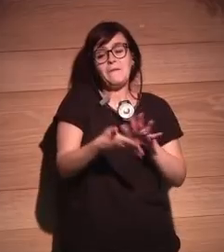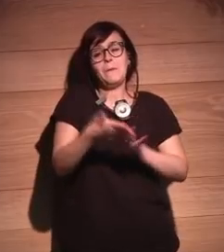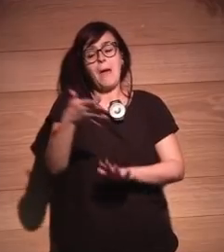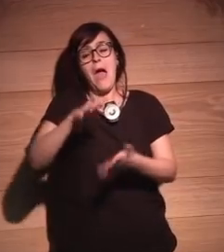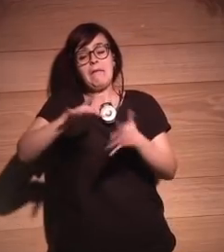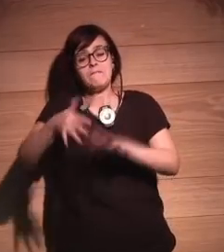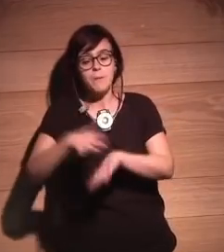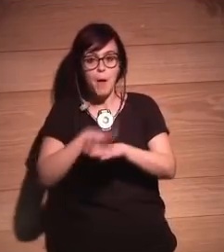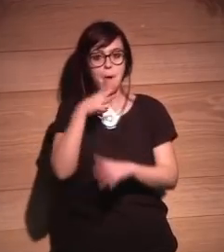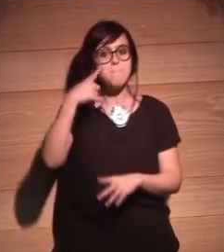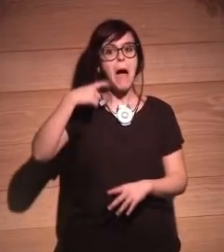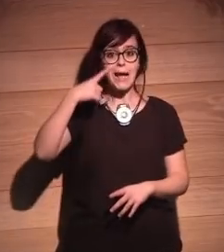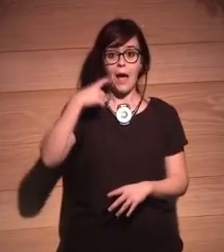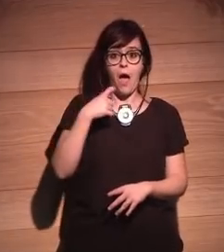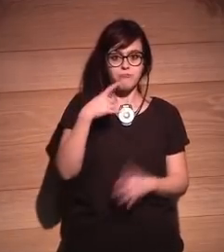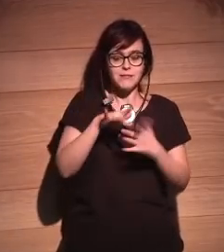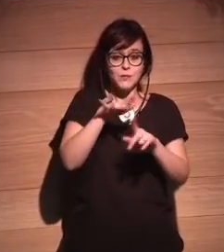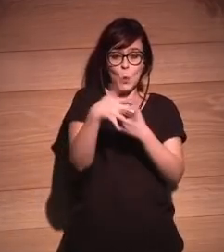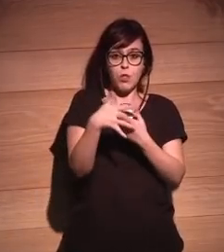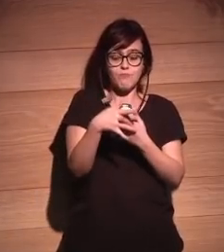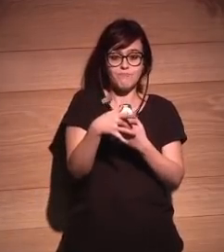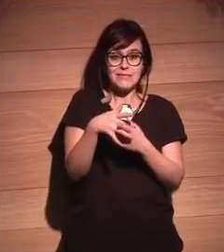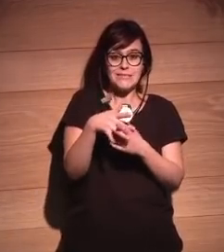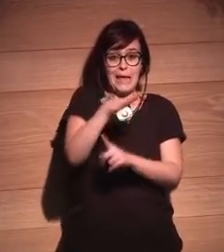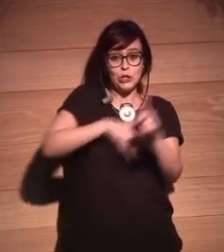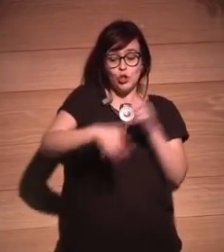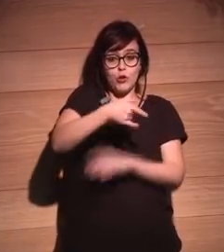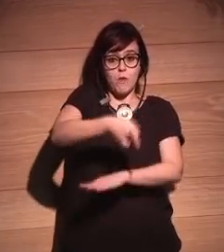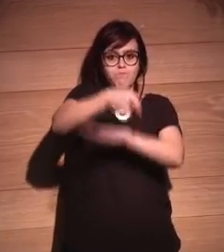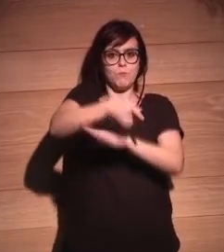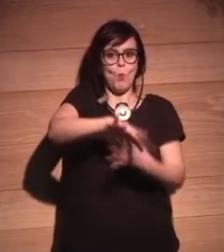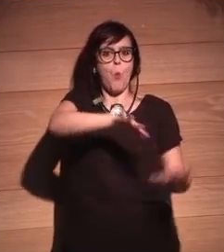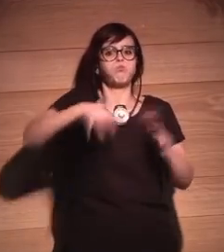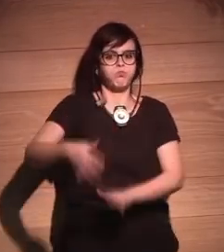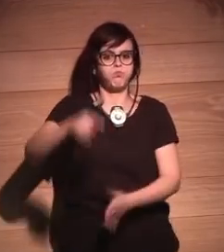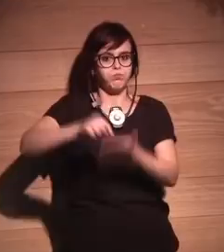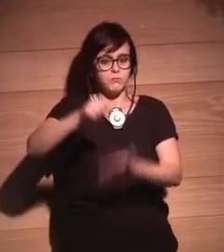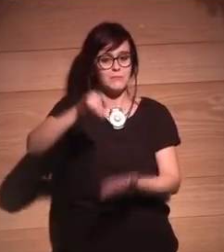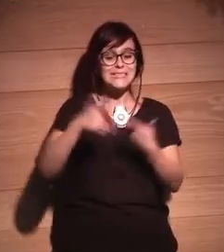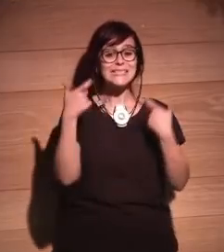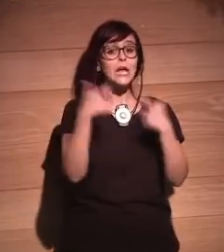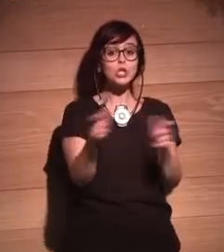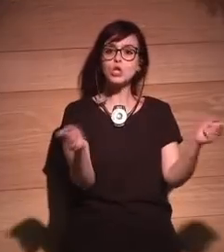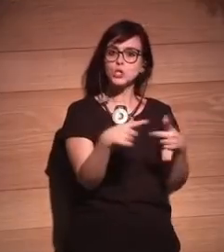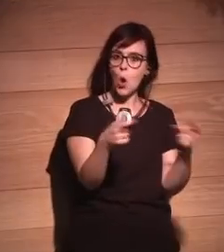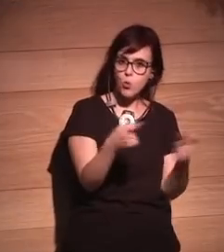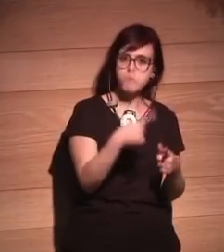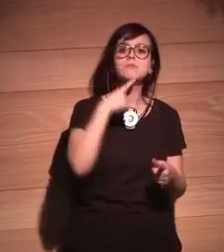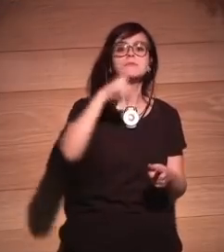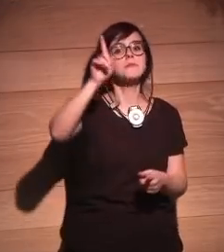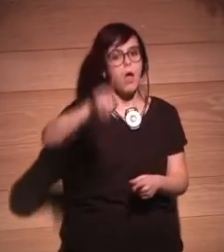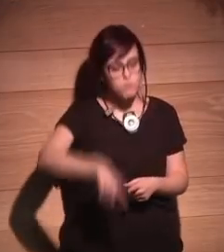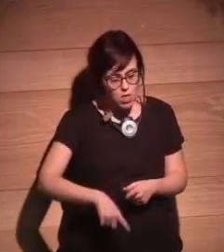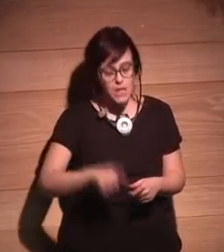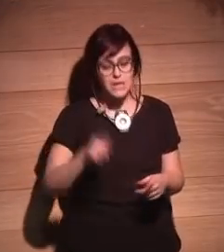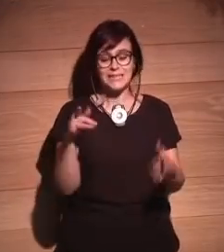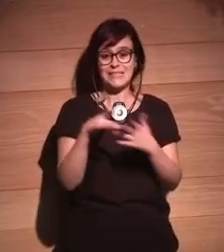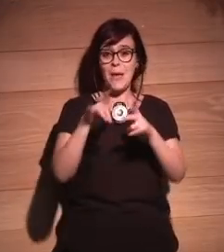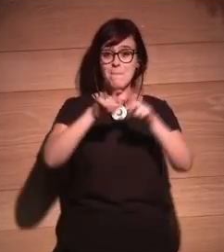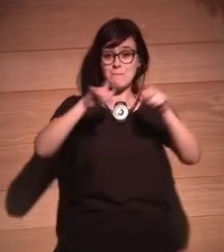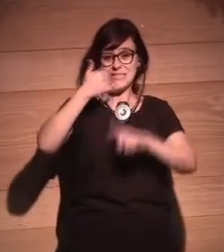ha acometido, obligada por las circunstancias, evidentemente, pero ha acometido una gran transformación, el sector de los seguros también, las